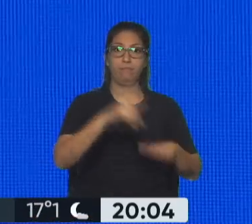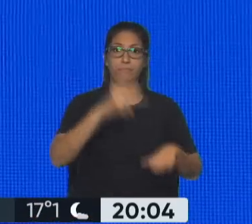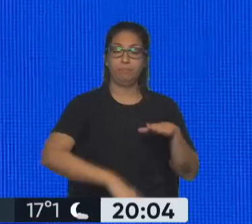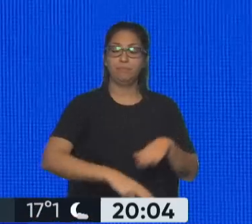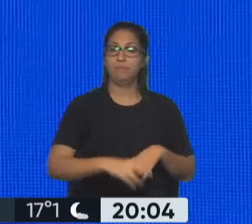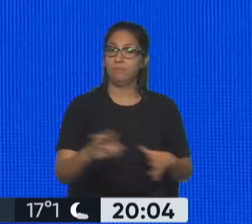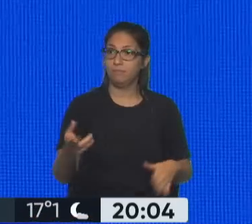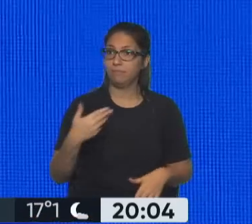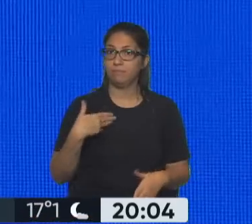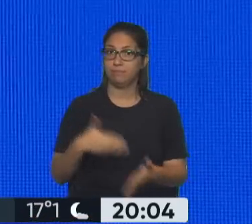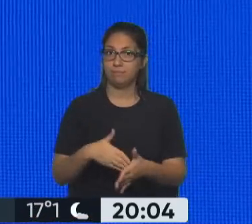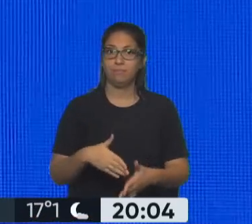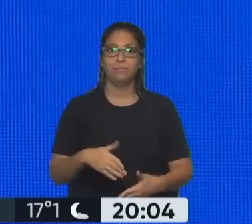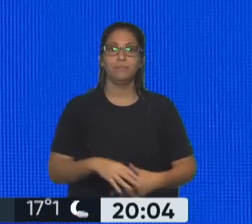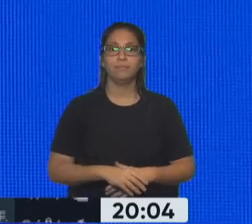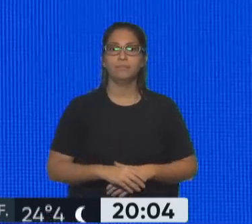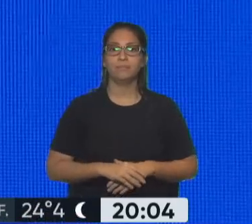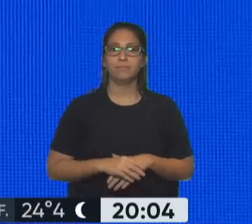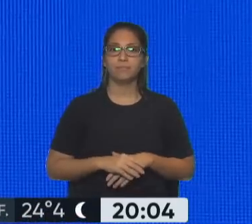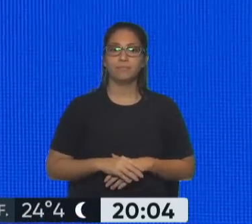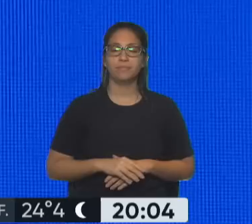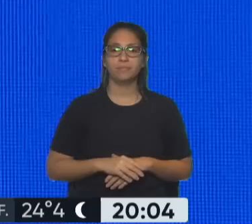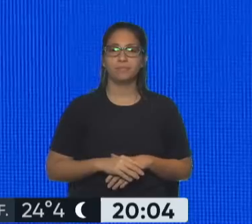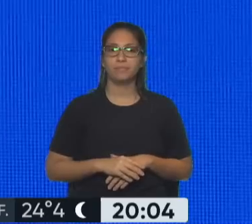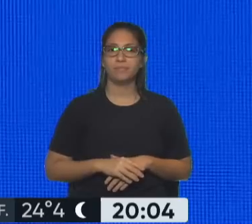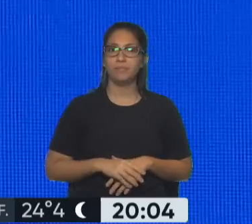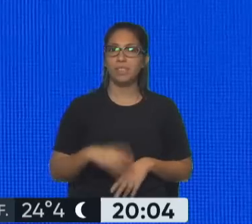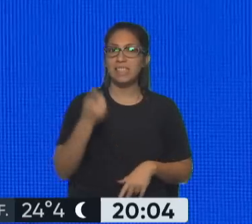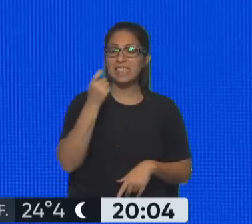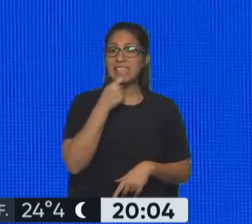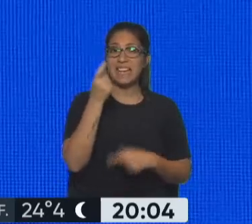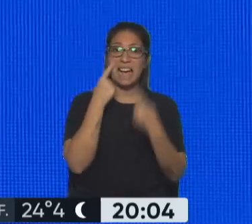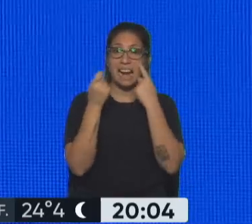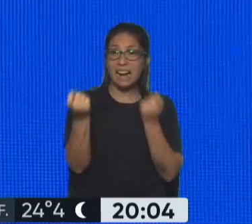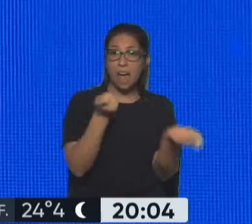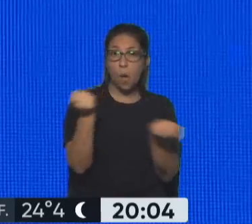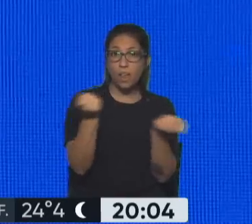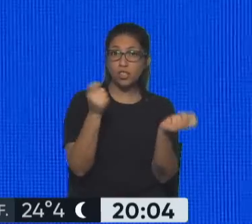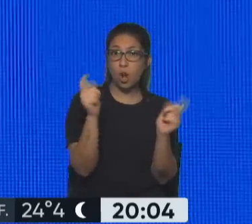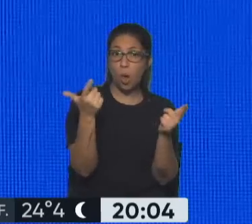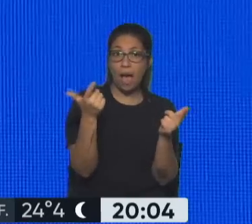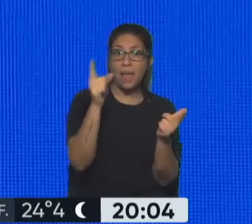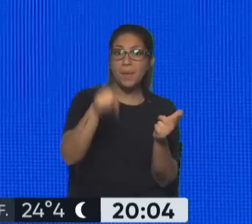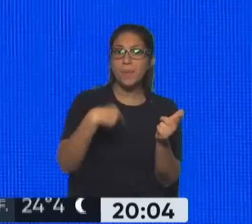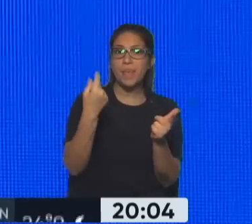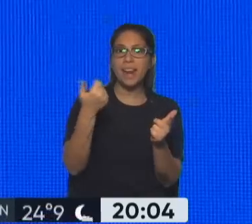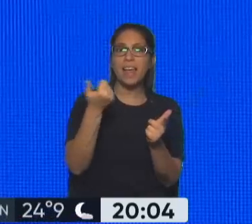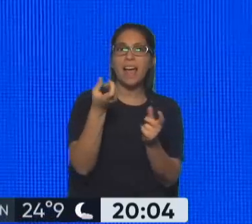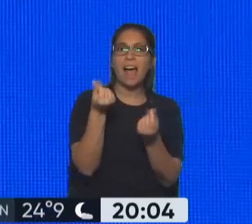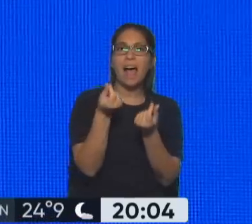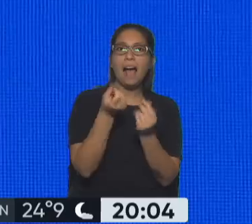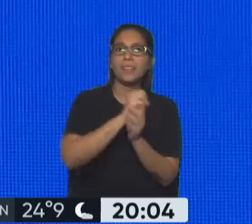Entonces, el problema está que cuando no hay regulación de desregulación tenemos una formación de activos en el exterior